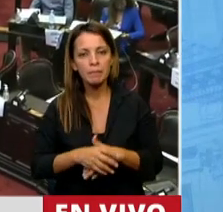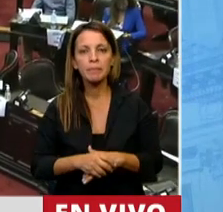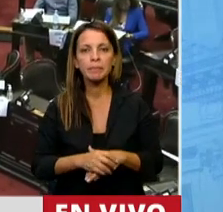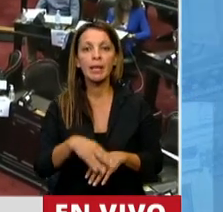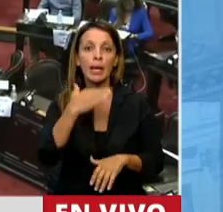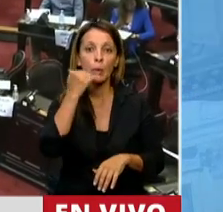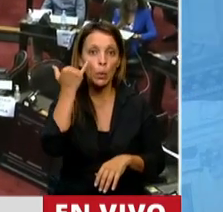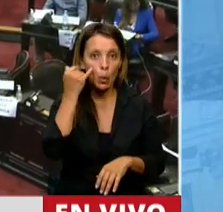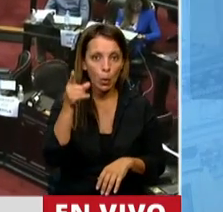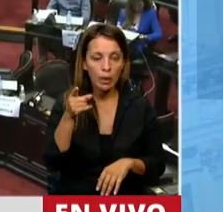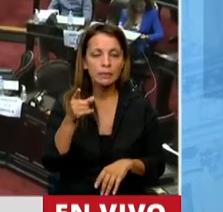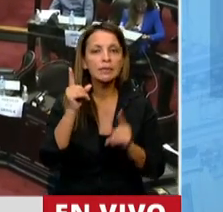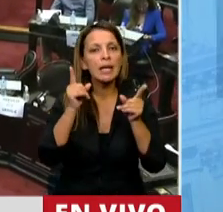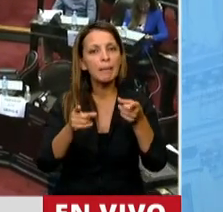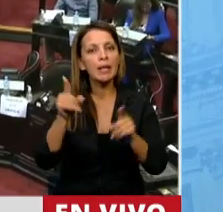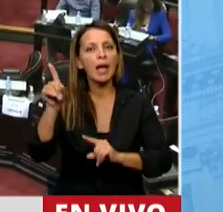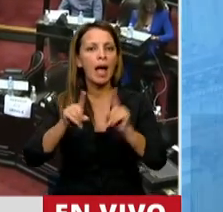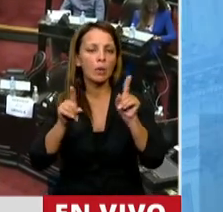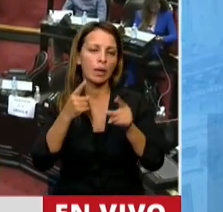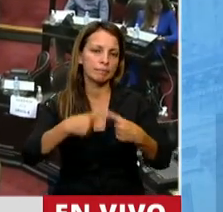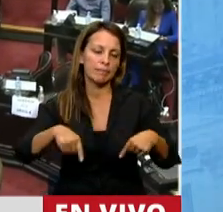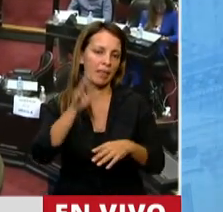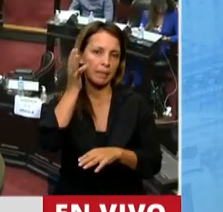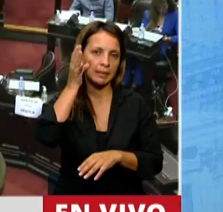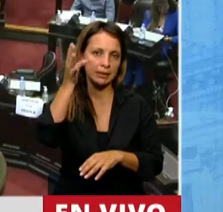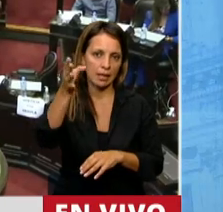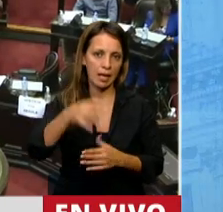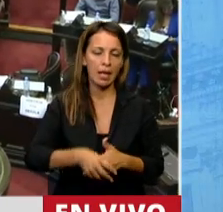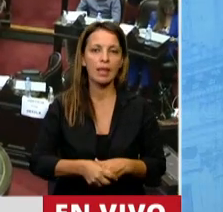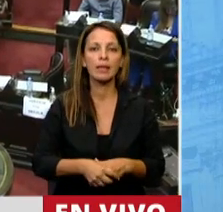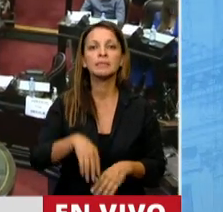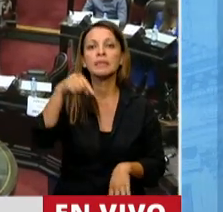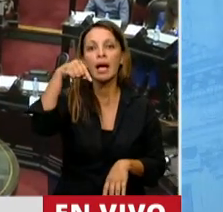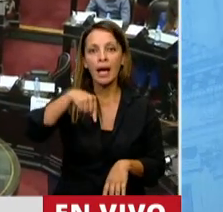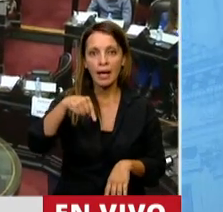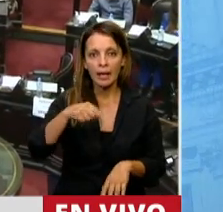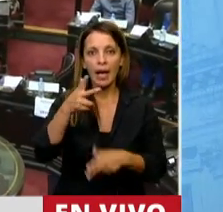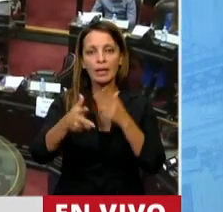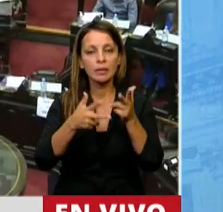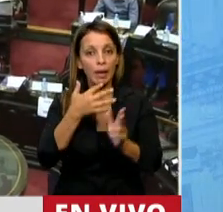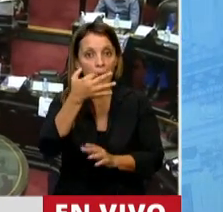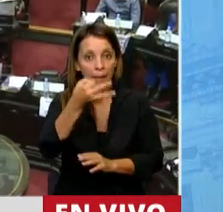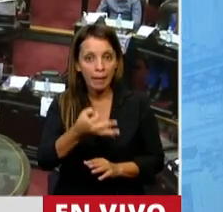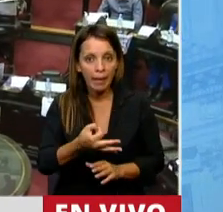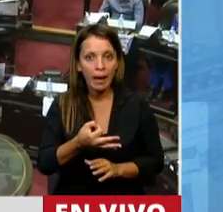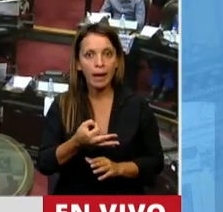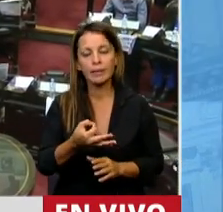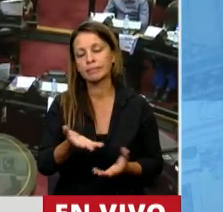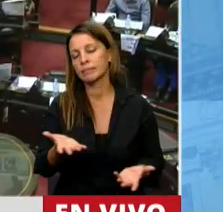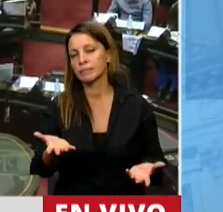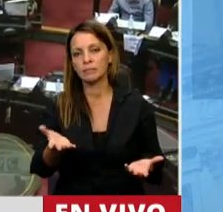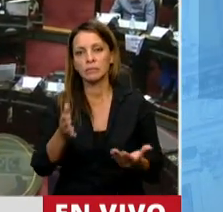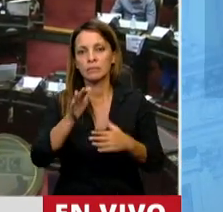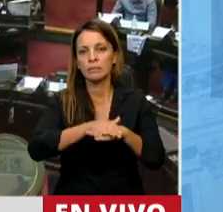se produjeron también algunos excesos. Acá se habló, la verdad, que con una